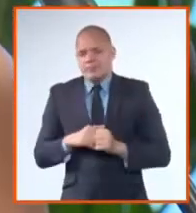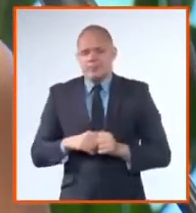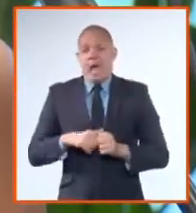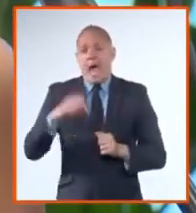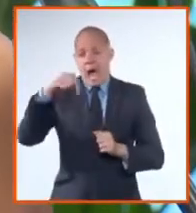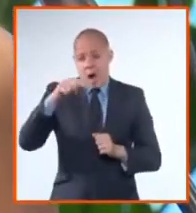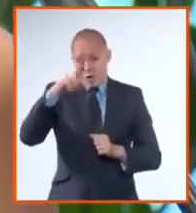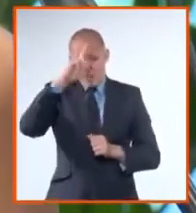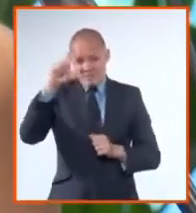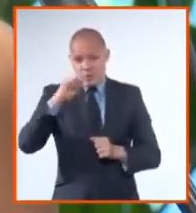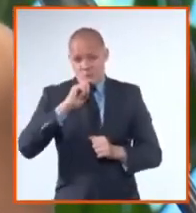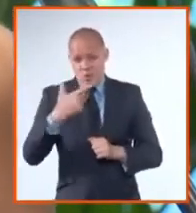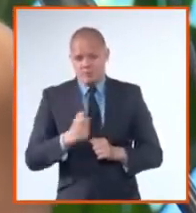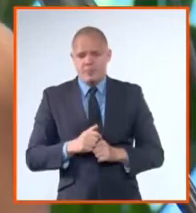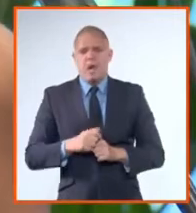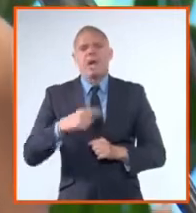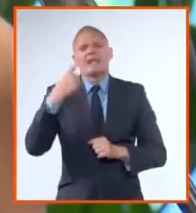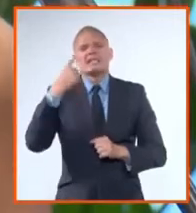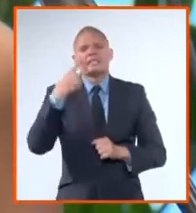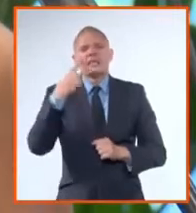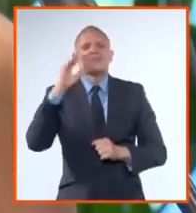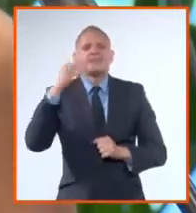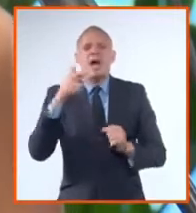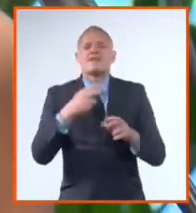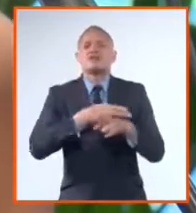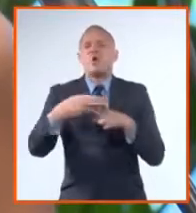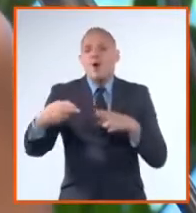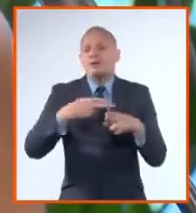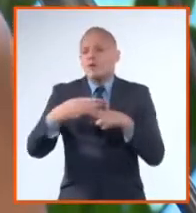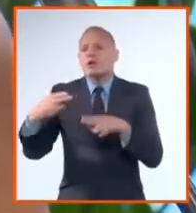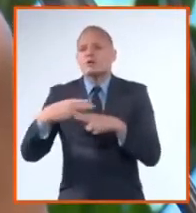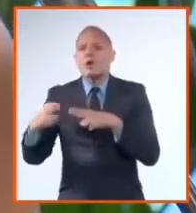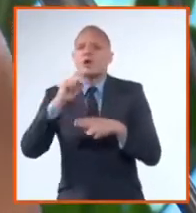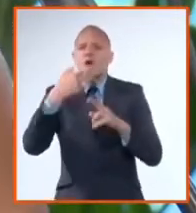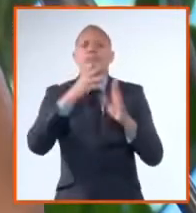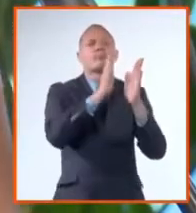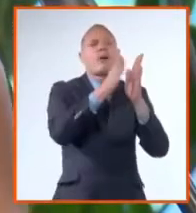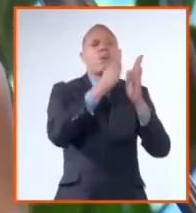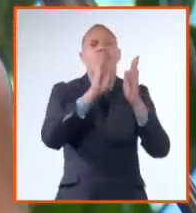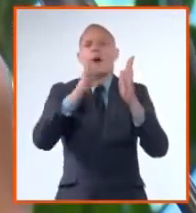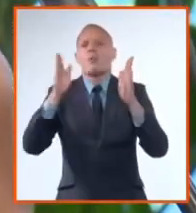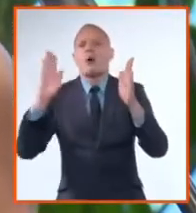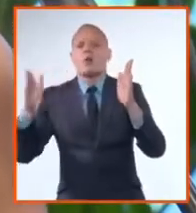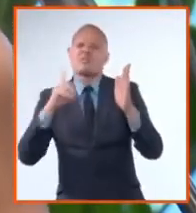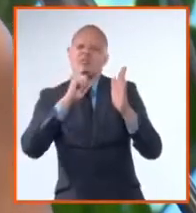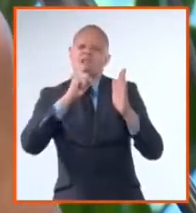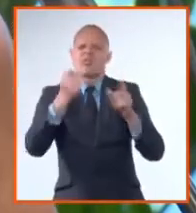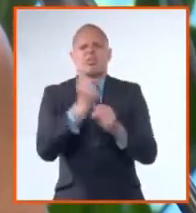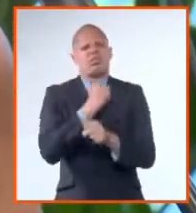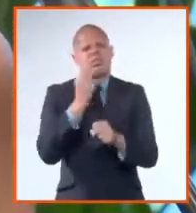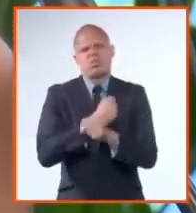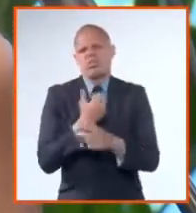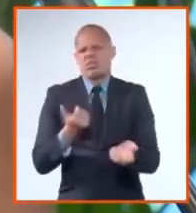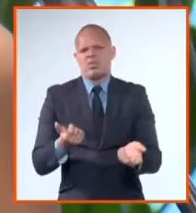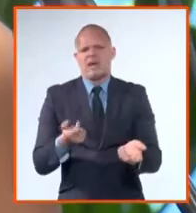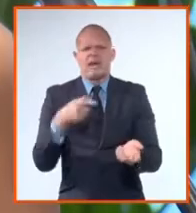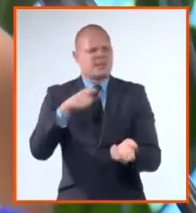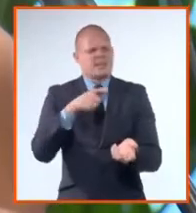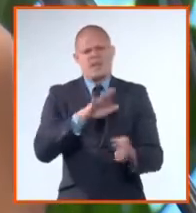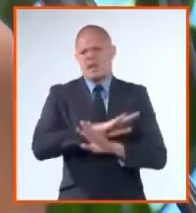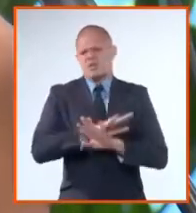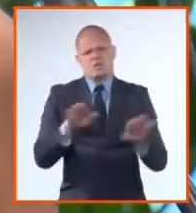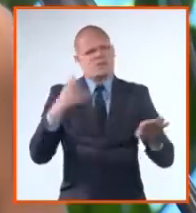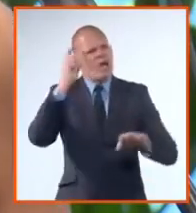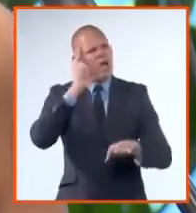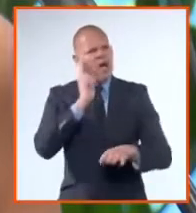información. Eso es una asignatura pendiente, y en la COVID se hicieron muchos software, el andariego se hizo. Yo creo que se lograron unir bases